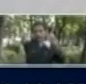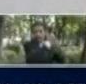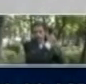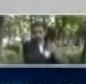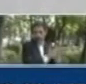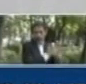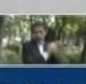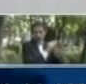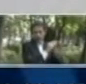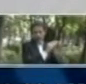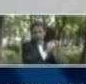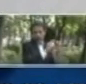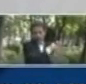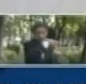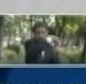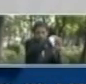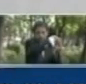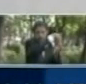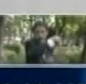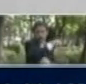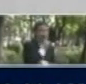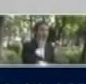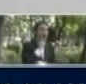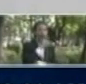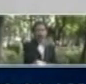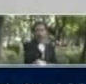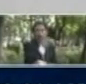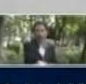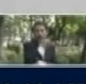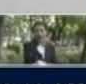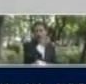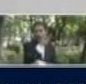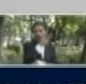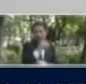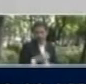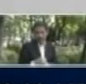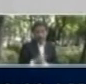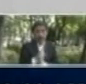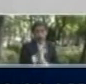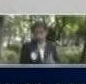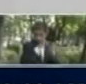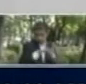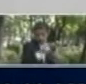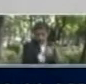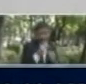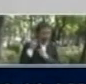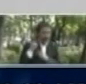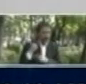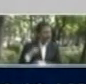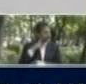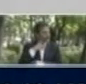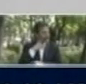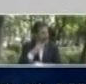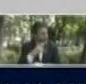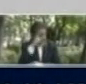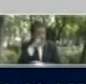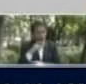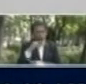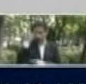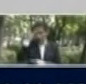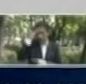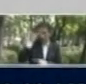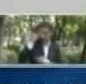en el que Pío recibió este dinero, si Morena ya era partido, pues hay una responsabilidad que hay que investigar.